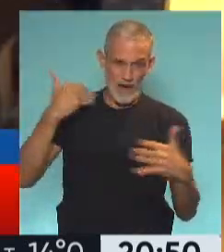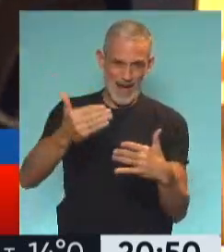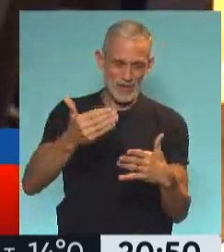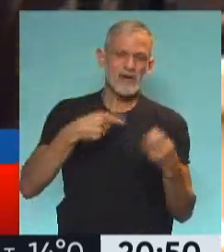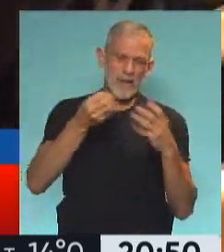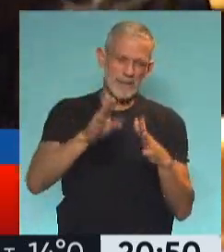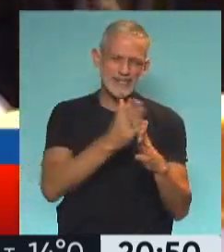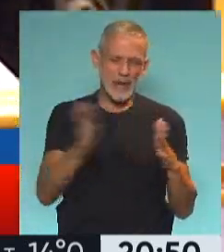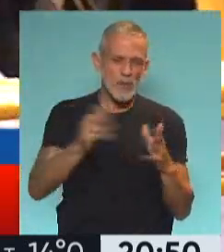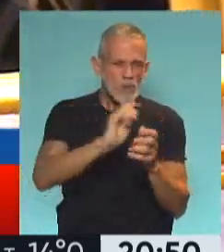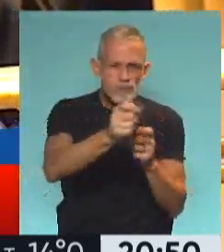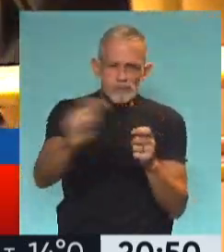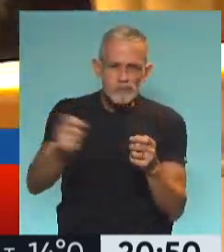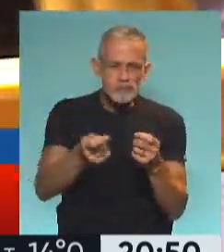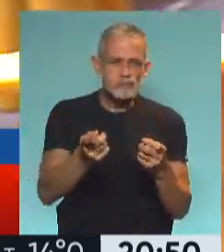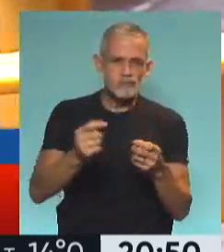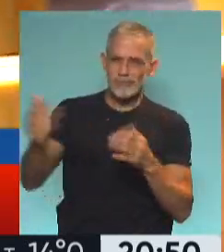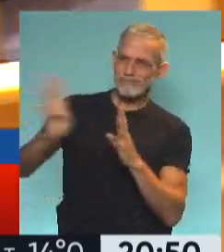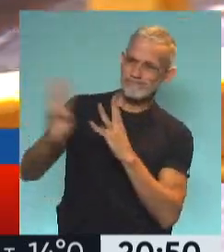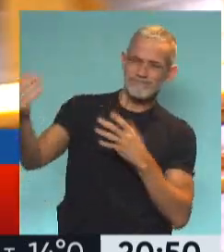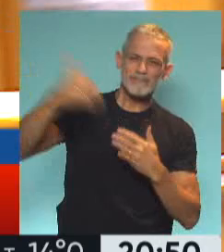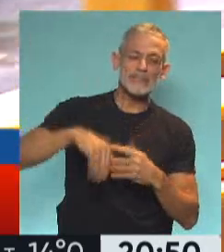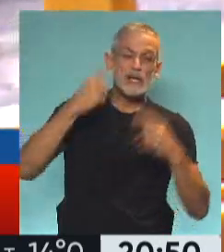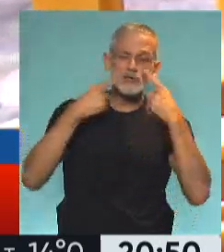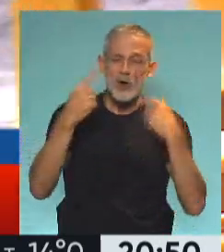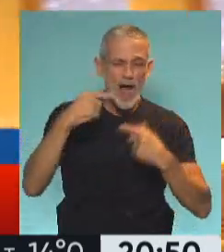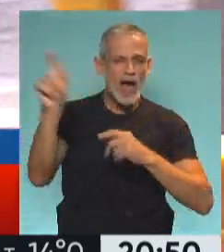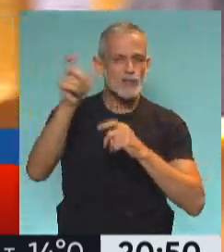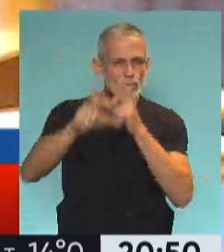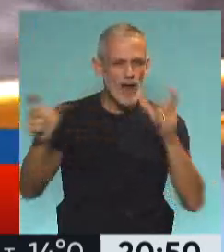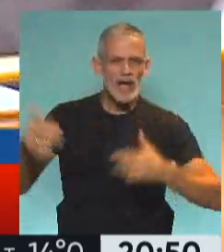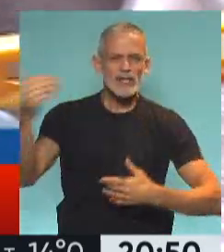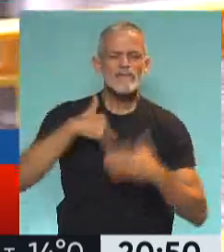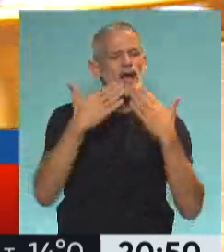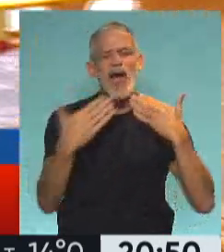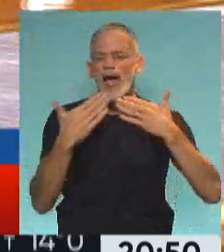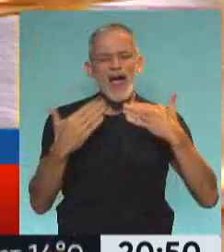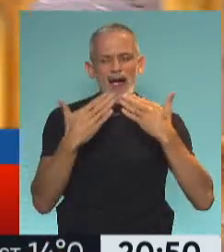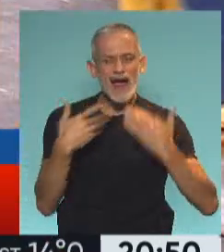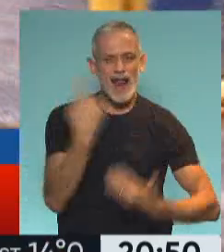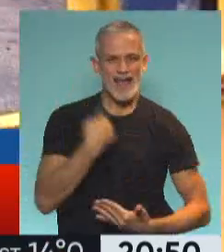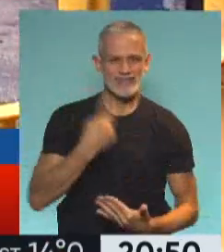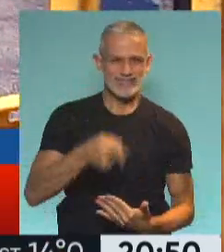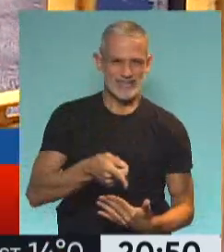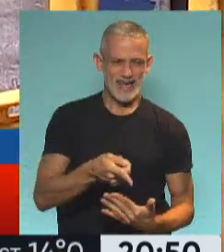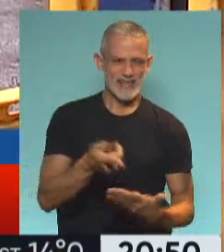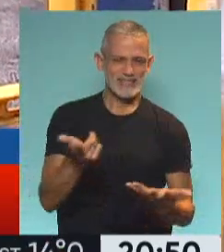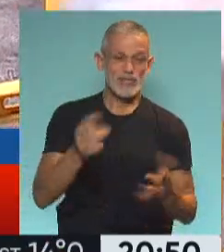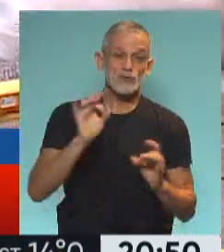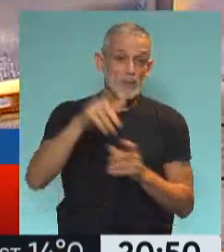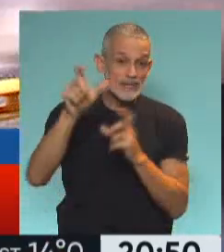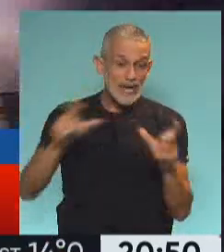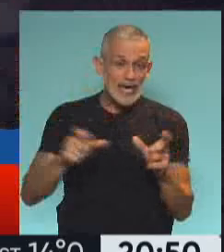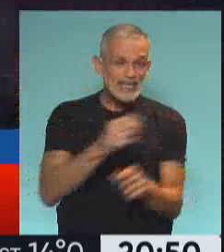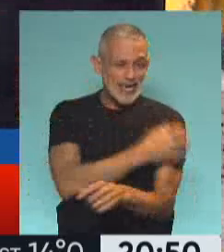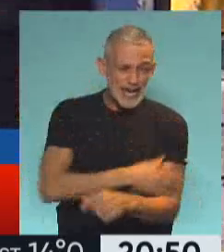nosotros que empezamos a dar, venía, se acercaba la gente llorando, agradecida, ¿no? No tan solo gente de